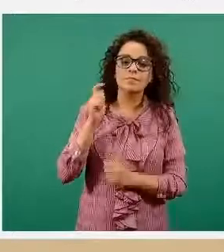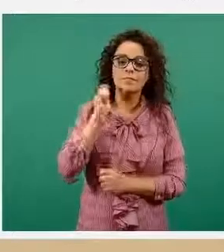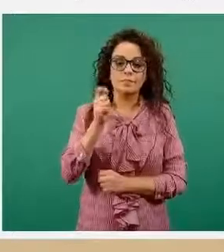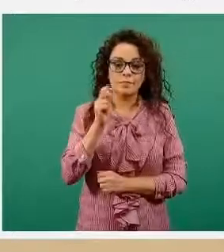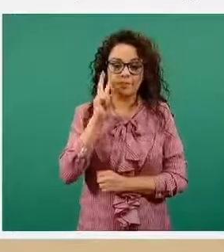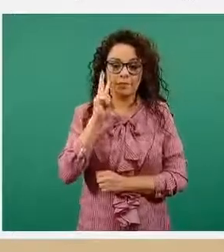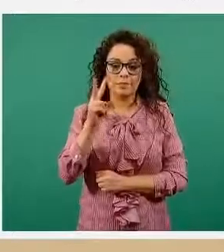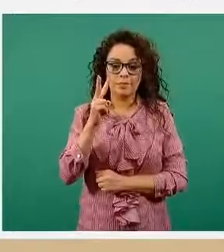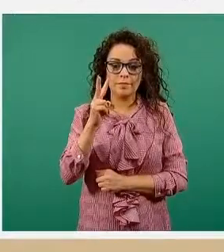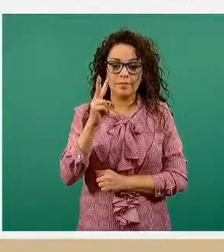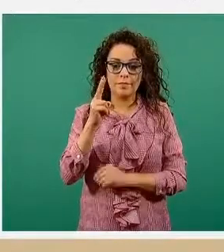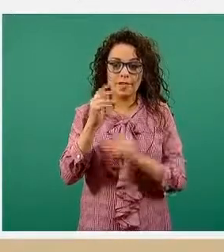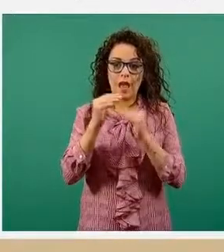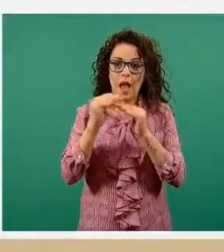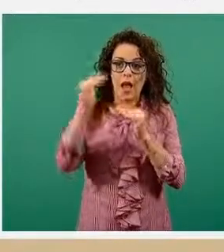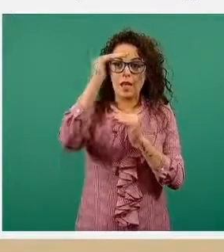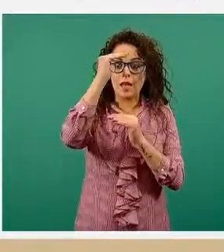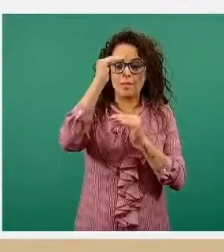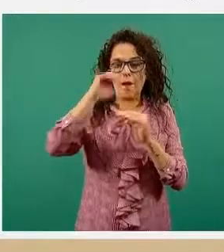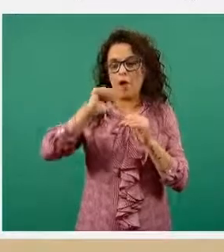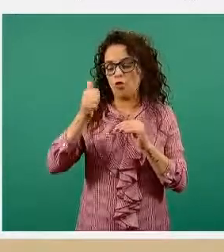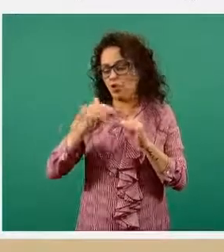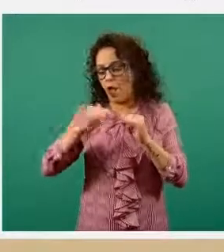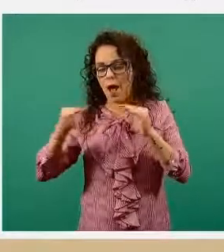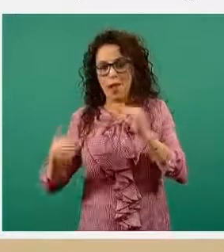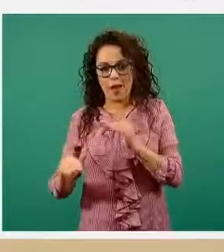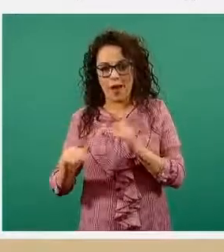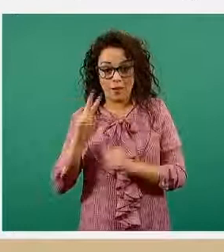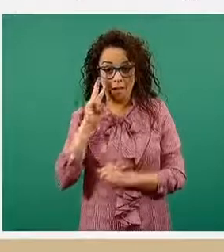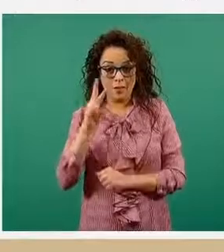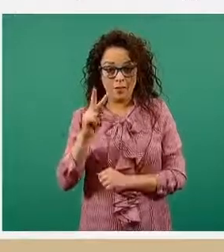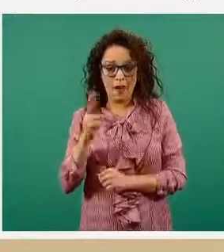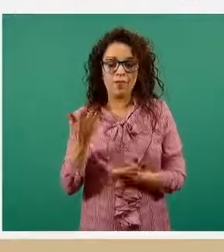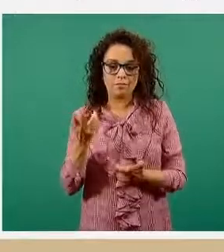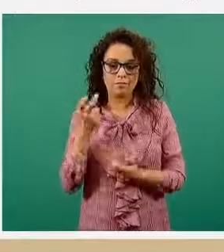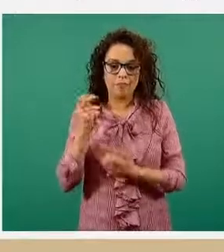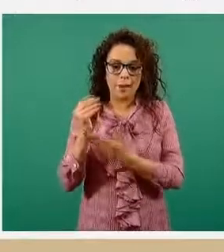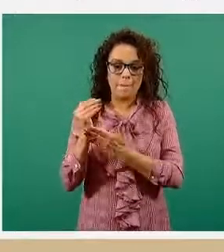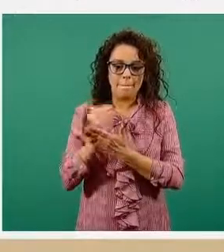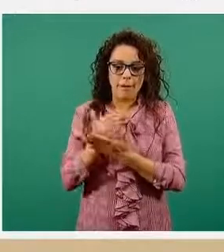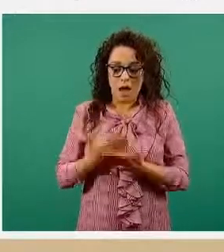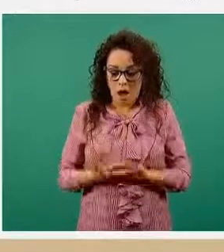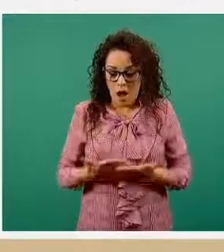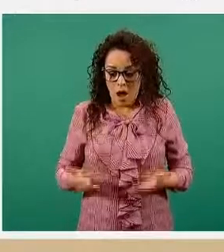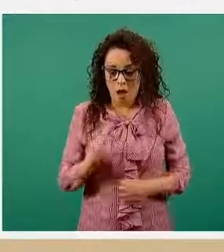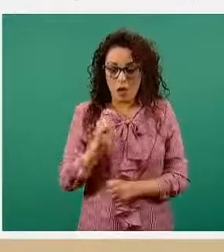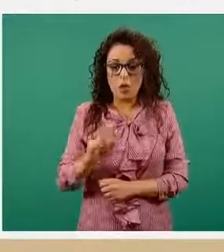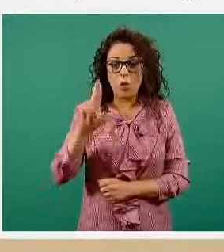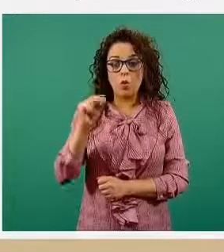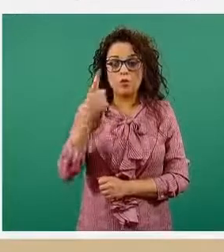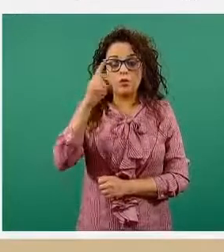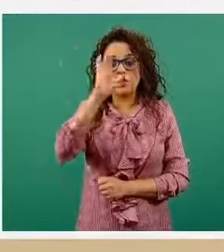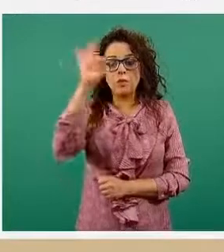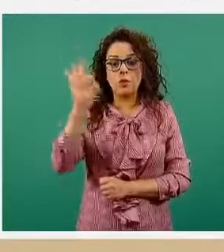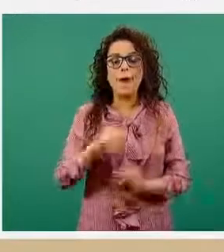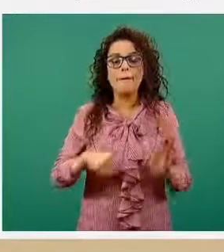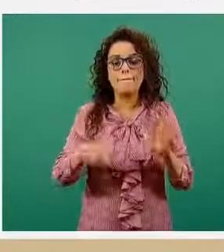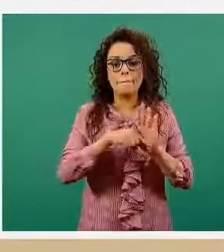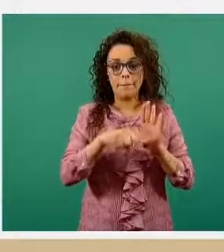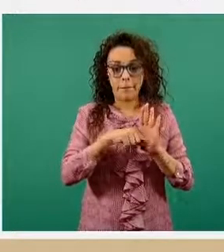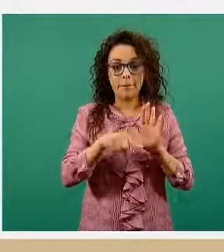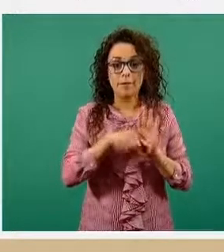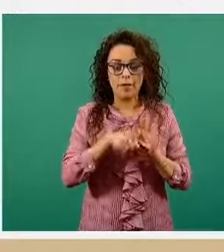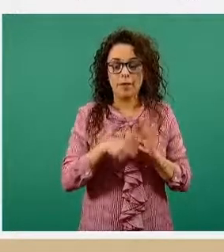gráfica, que cuando hacemos esta comparación vemos que esta reducción es para el día de hoy de un menos 81%, pero importante